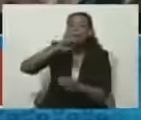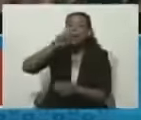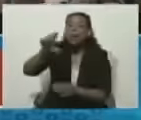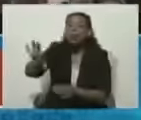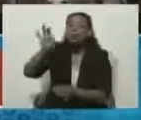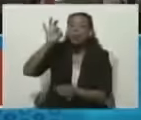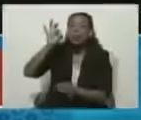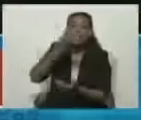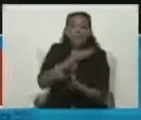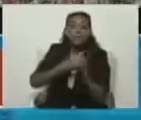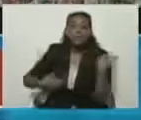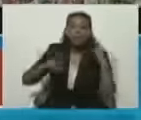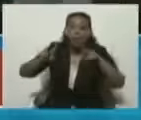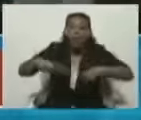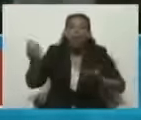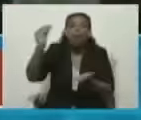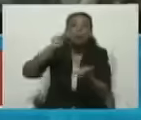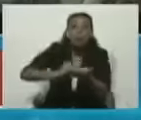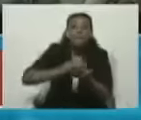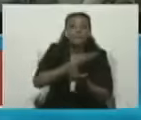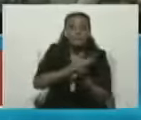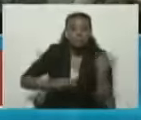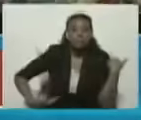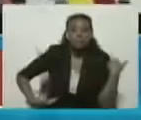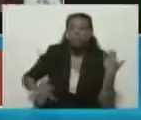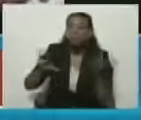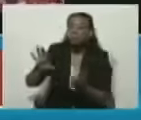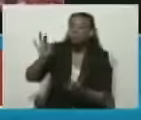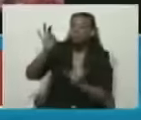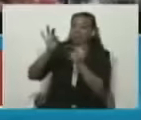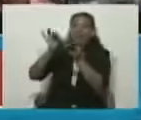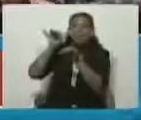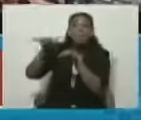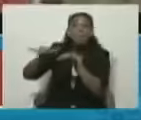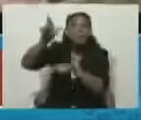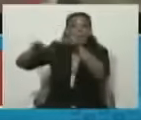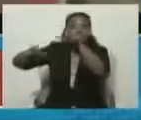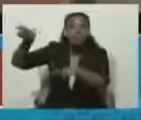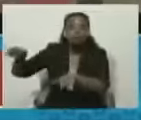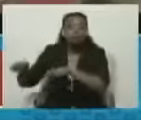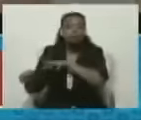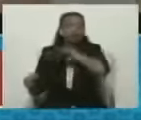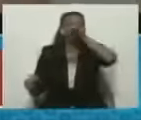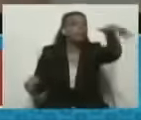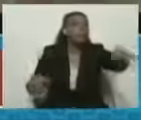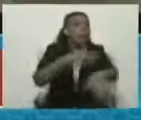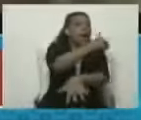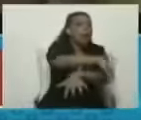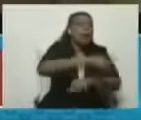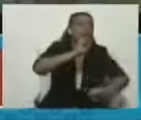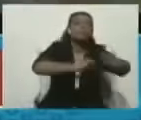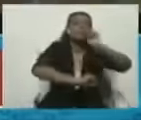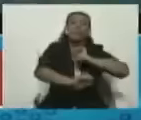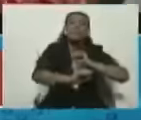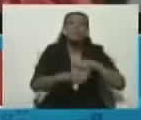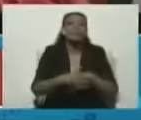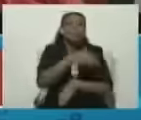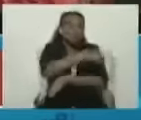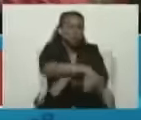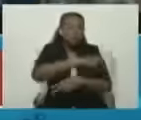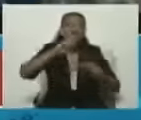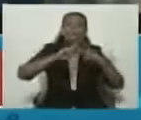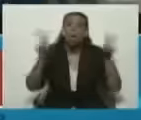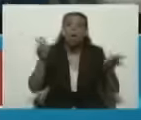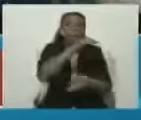Maduro presidente constitucional de la República Bolivariana de Venezuela, a la calle, a defender el voto, a defender la